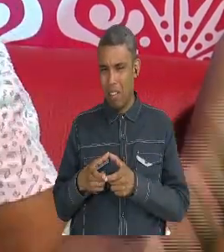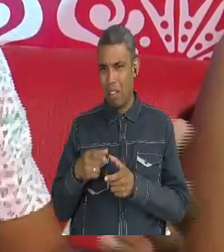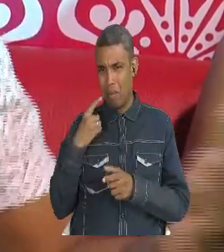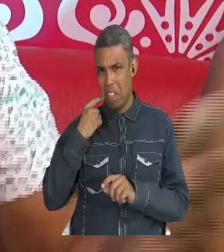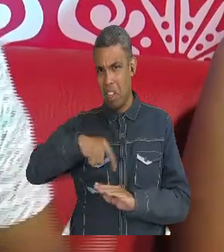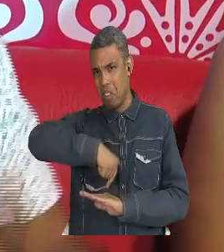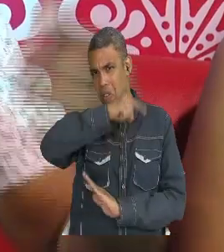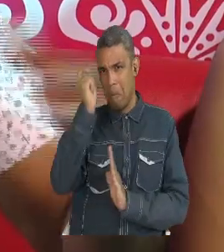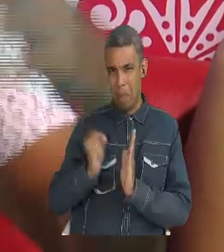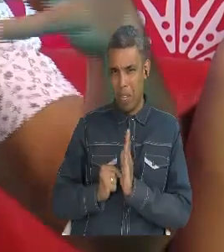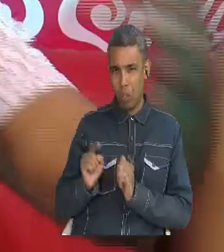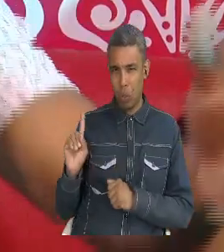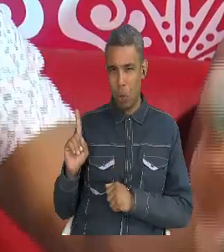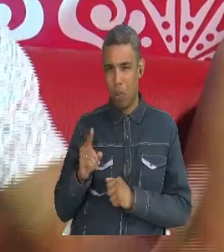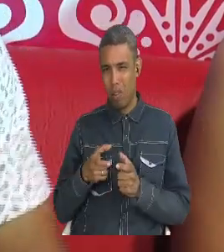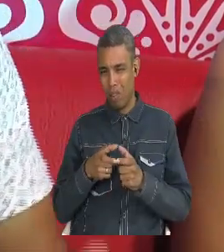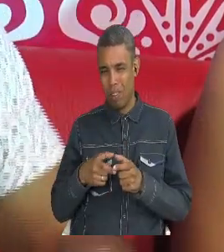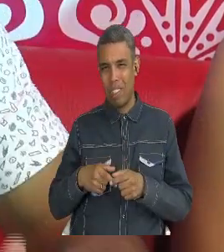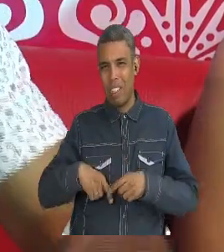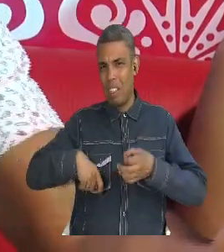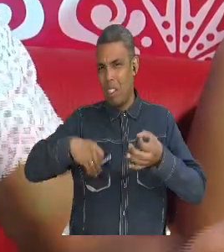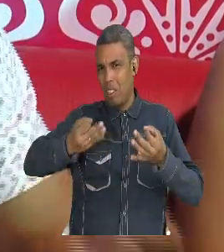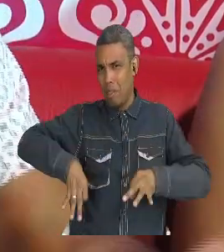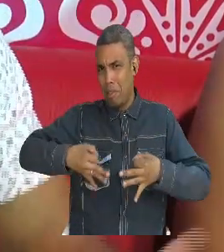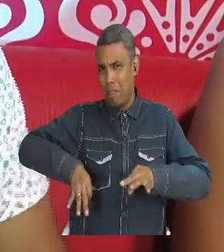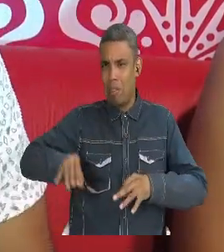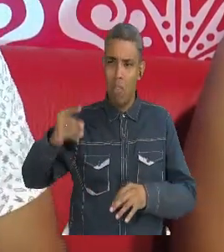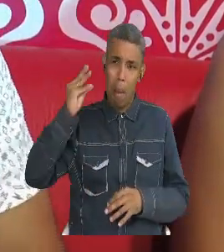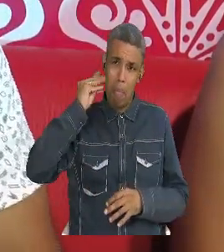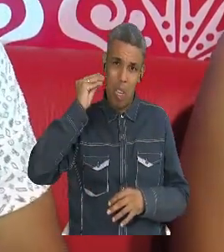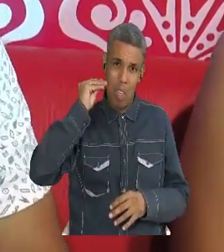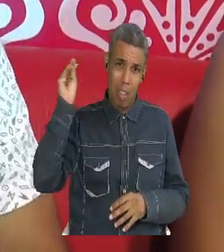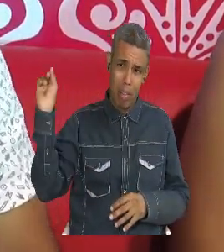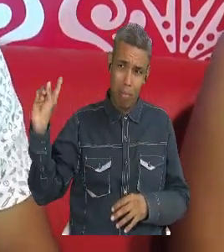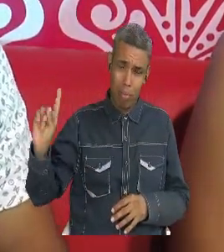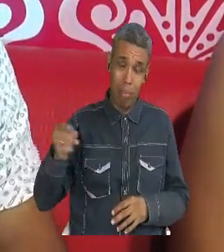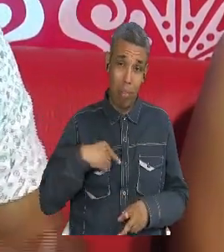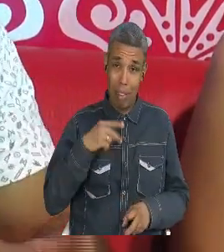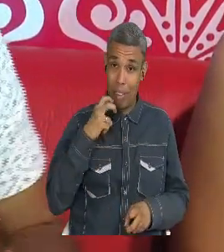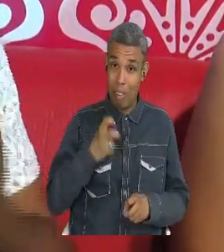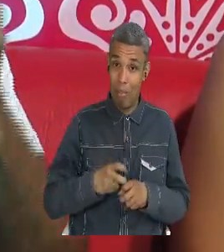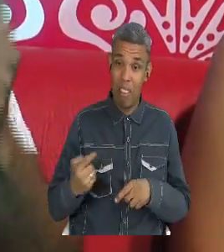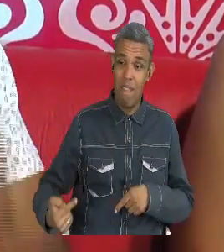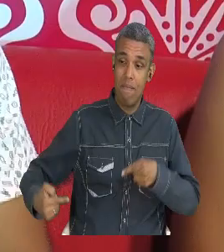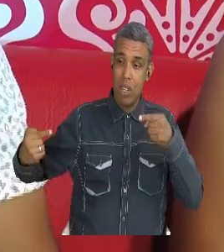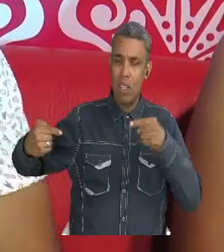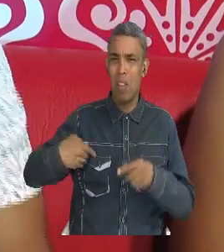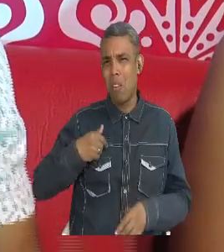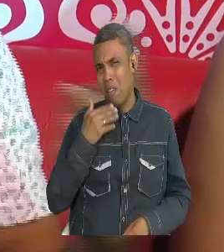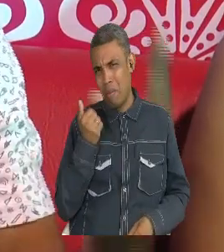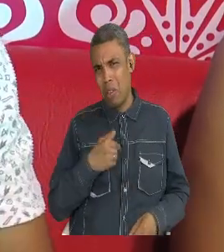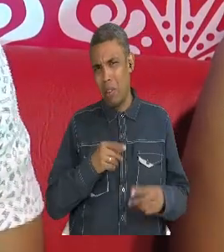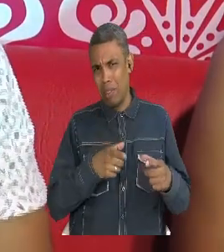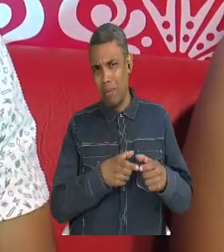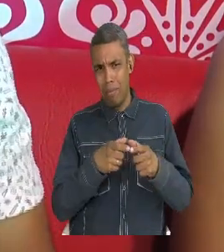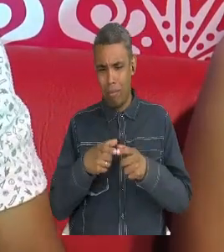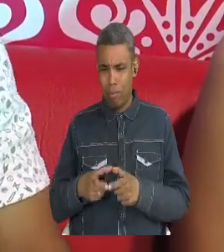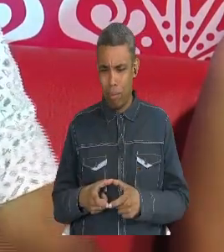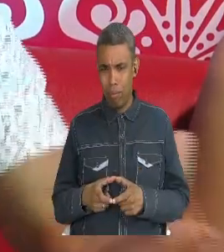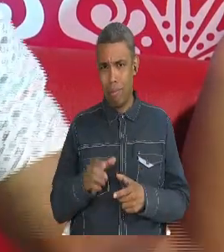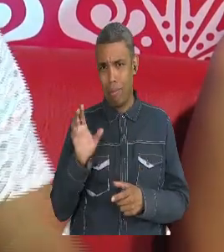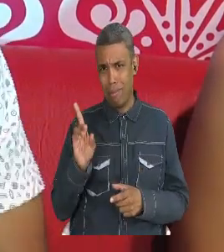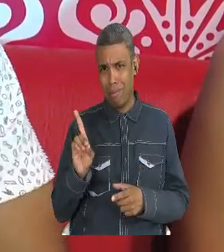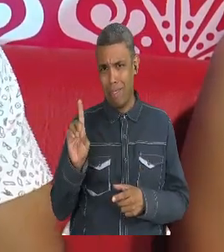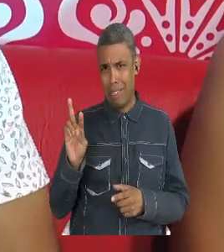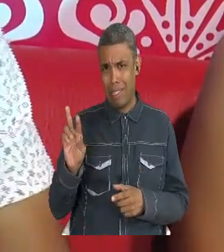y ir a pelear de pronto con alguien que ya lleve un tiempo, una trayectoria, es bastante complicado. Es más sencillo que le pongan a uno un disco y no de